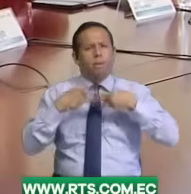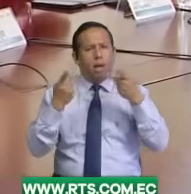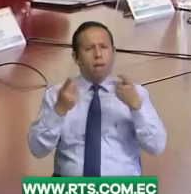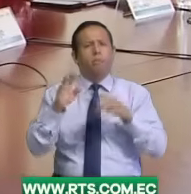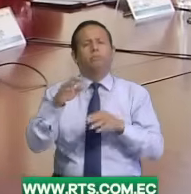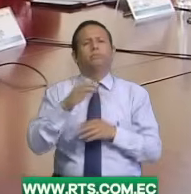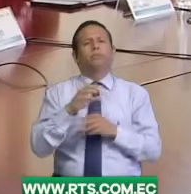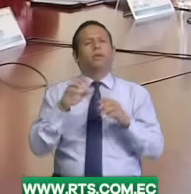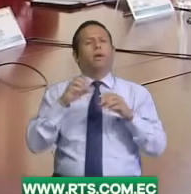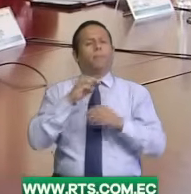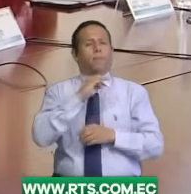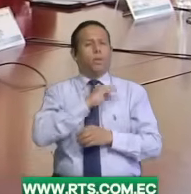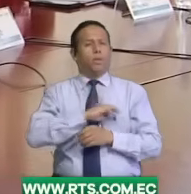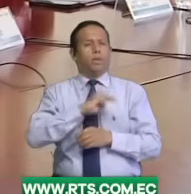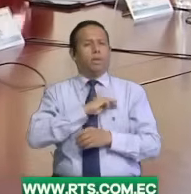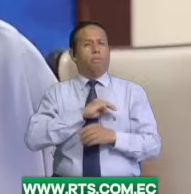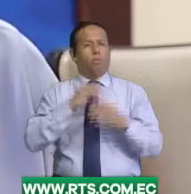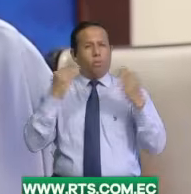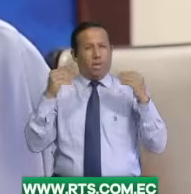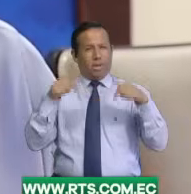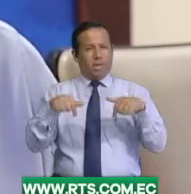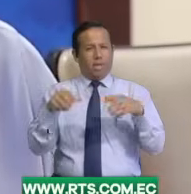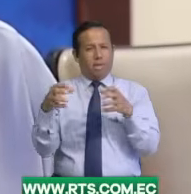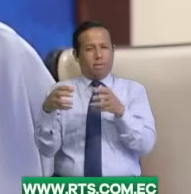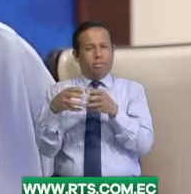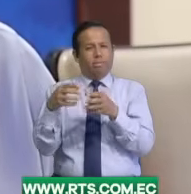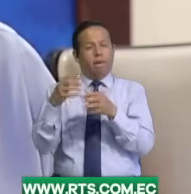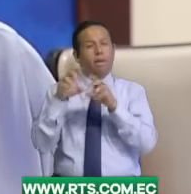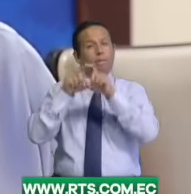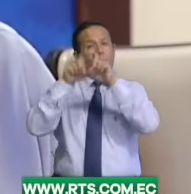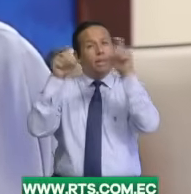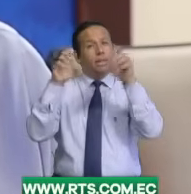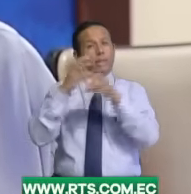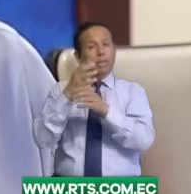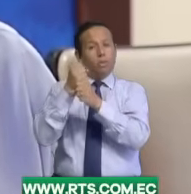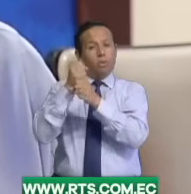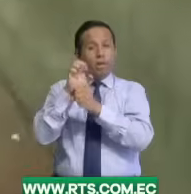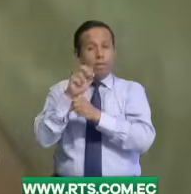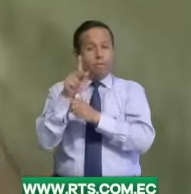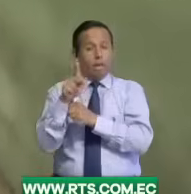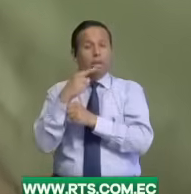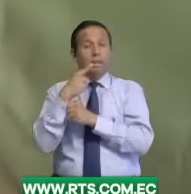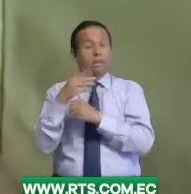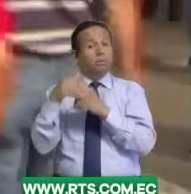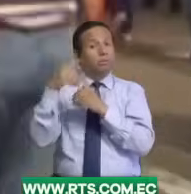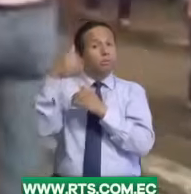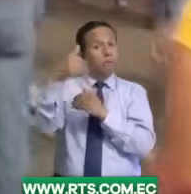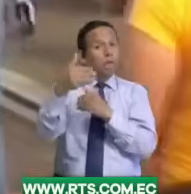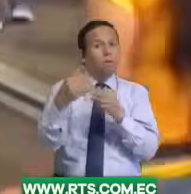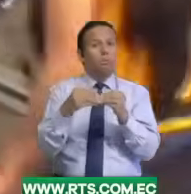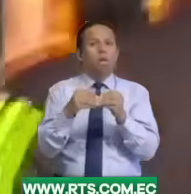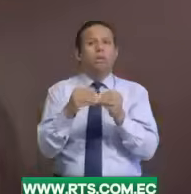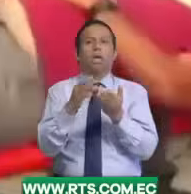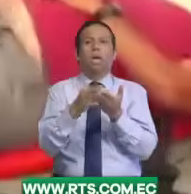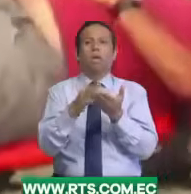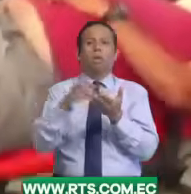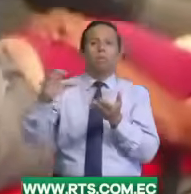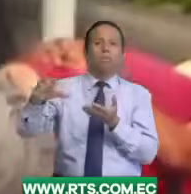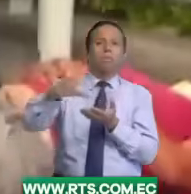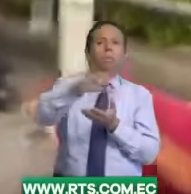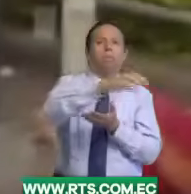de Guayaquil, a través de Segura EP, anunció que se realizará en los próximos días el simulacro cantonal de